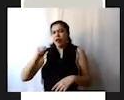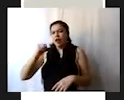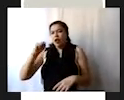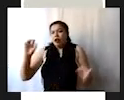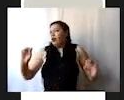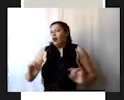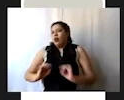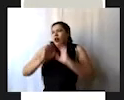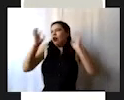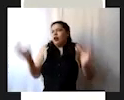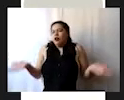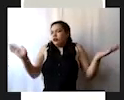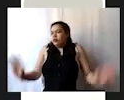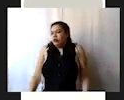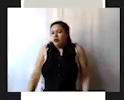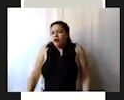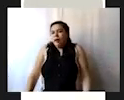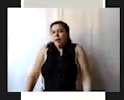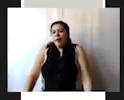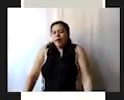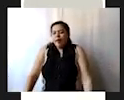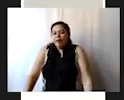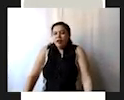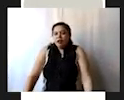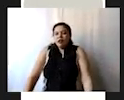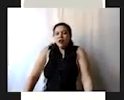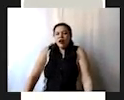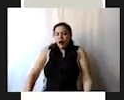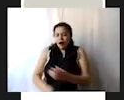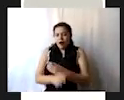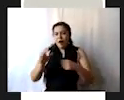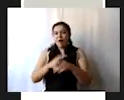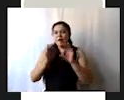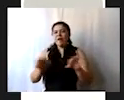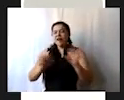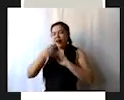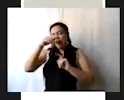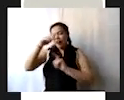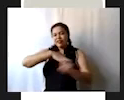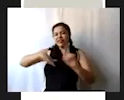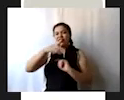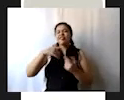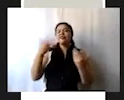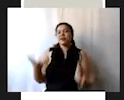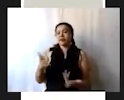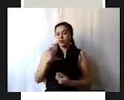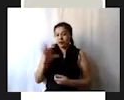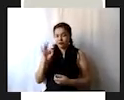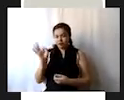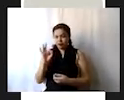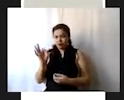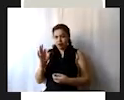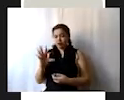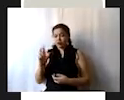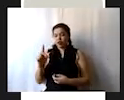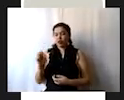mejor no tengan tanta relevancia para el contexto local. A lo mejor si estamos hablando de un ODS como